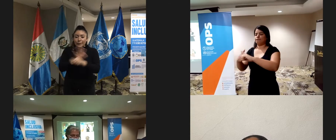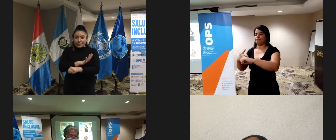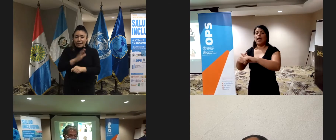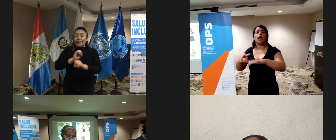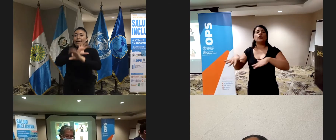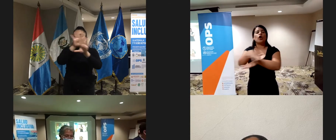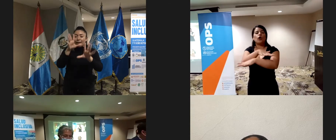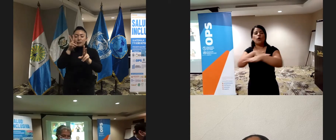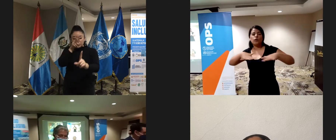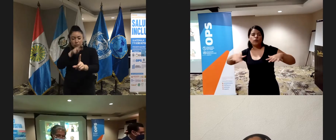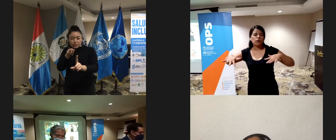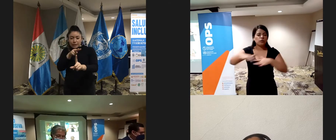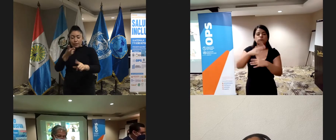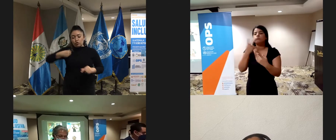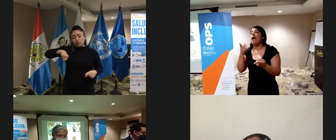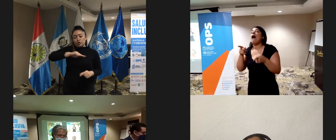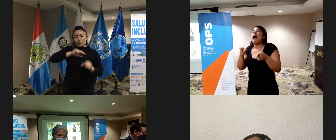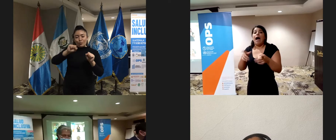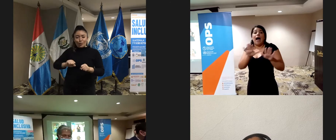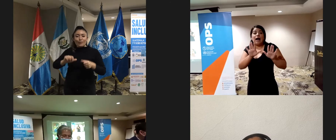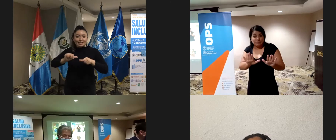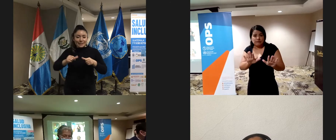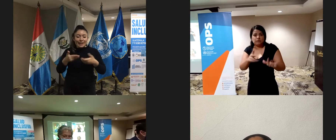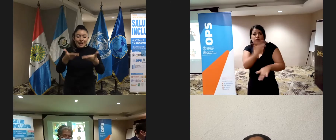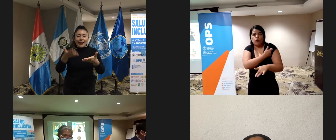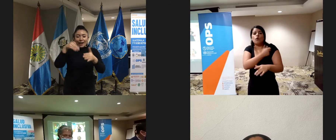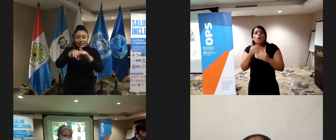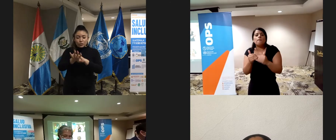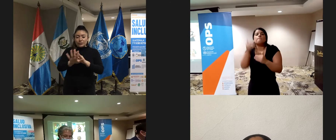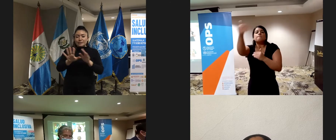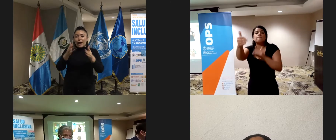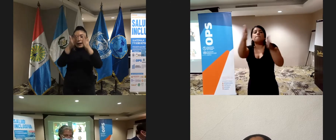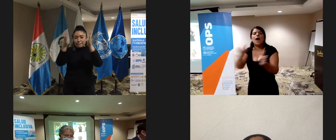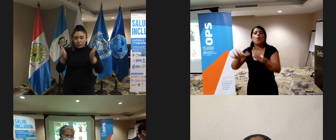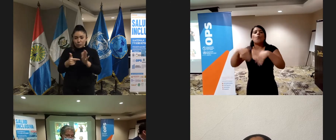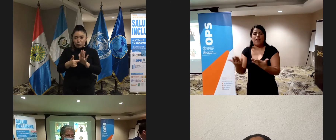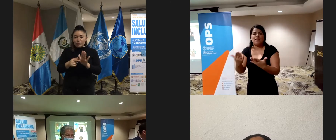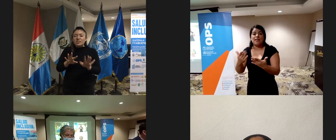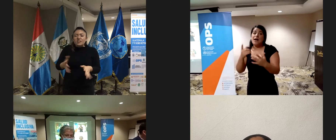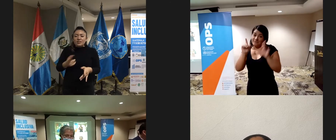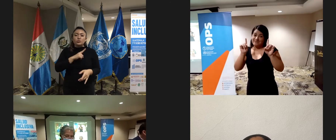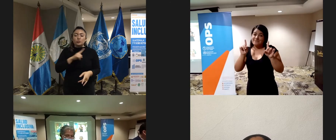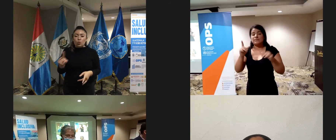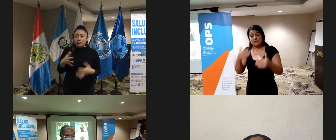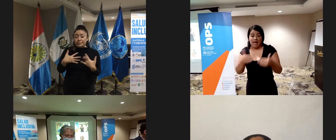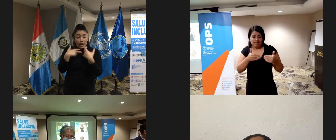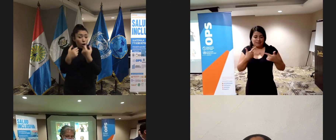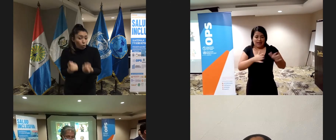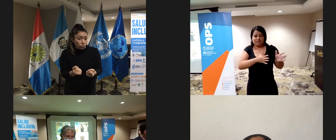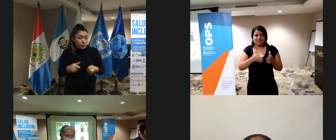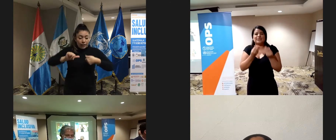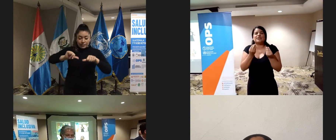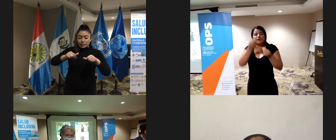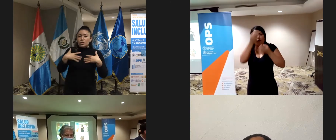la perspectiva que nosotros podemos tener dentro de este ámbito, que son la salud, acceso a la